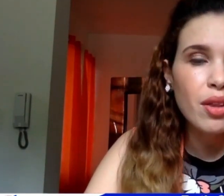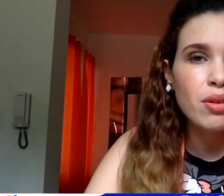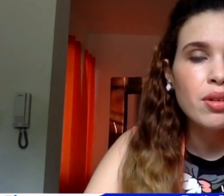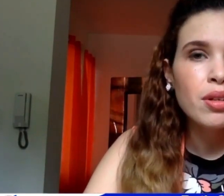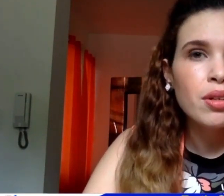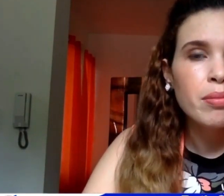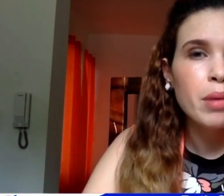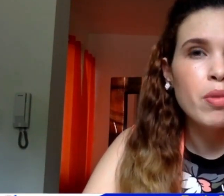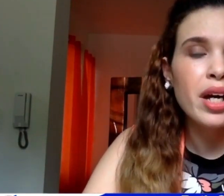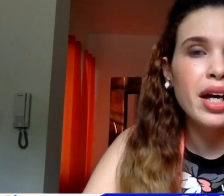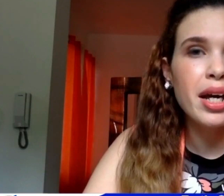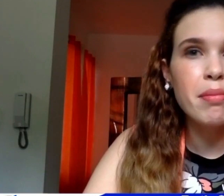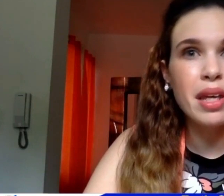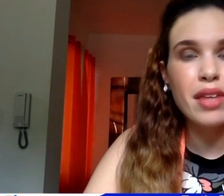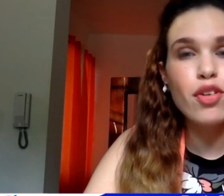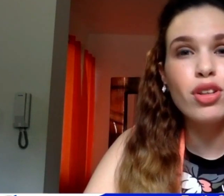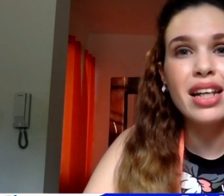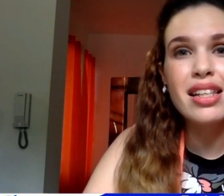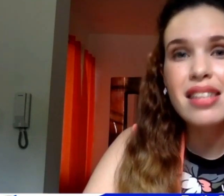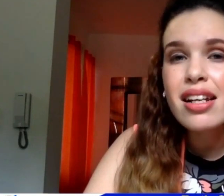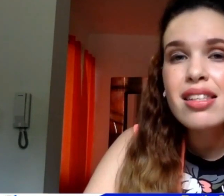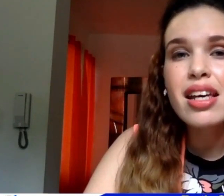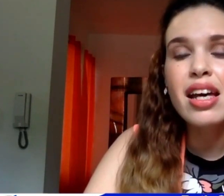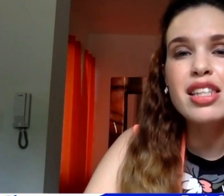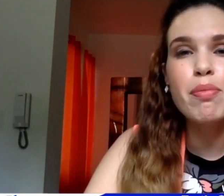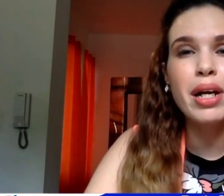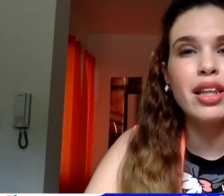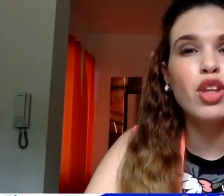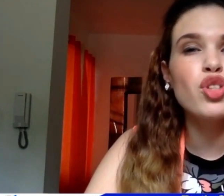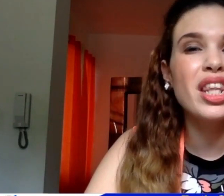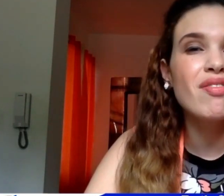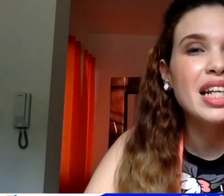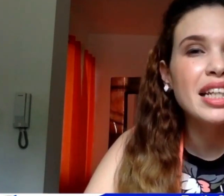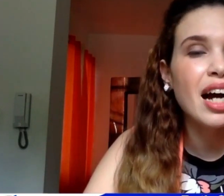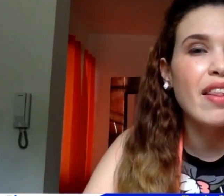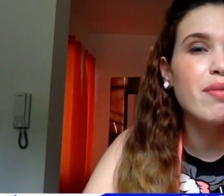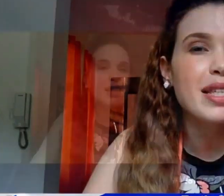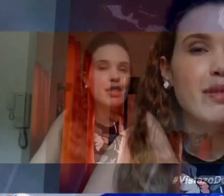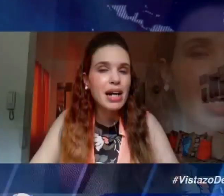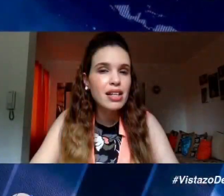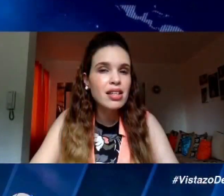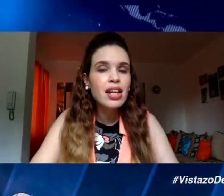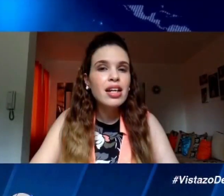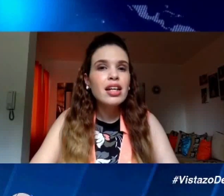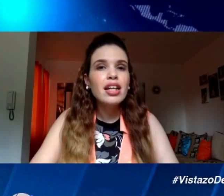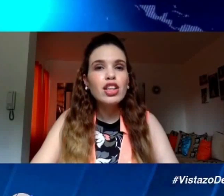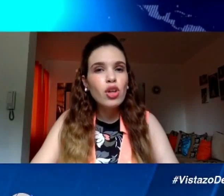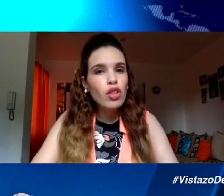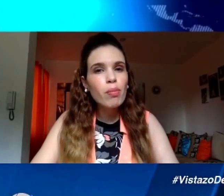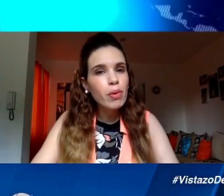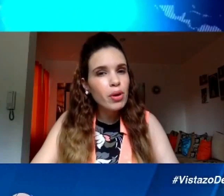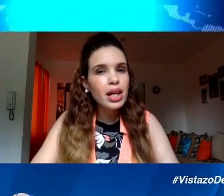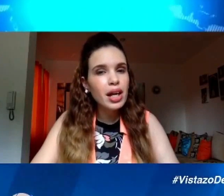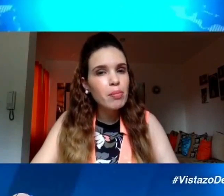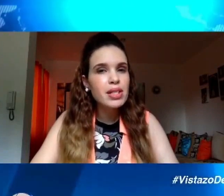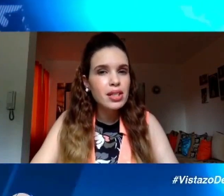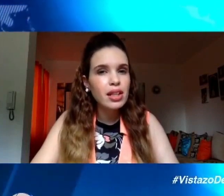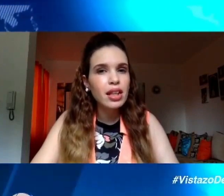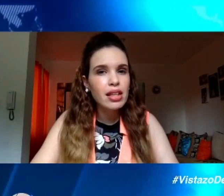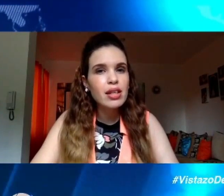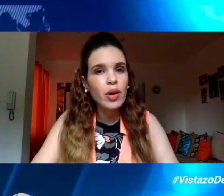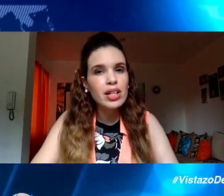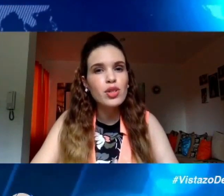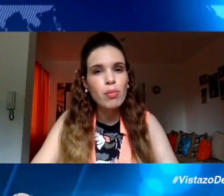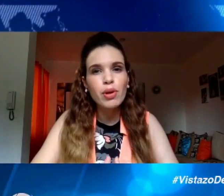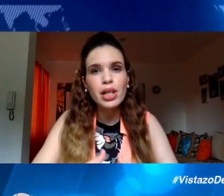renunciado vemos que en vez de fortalecerse ese partido se debilita cada vez más y todo porque el